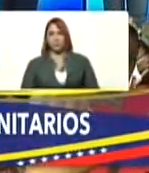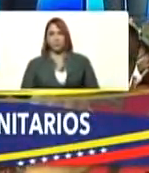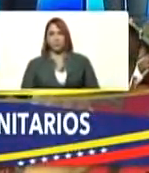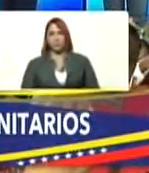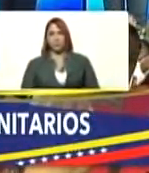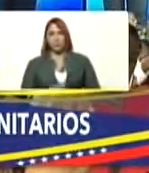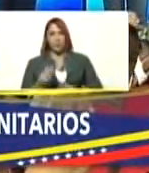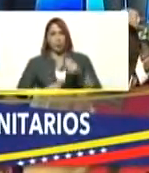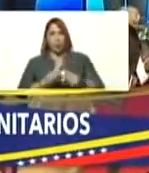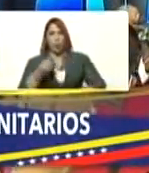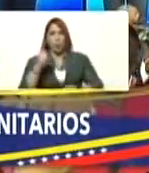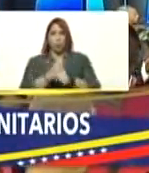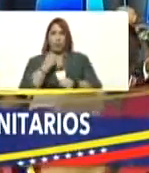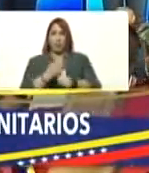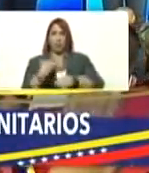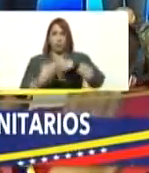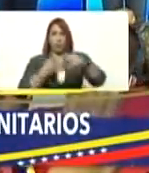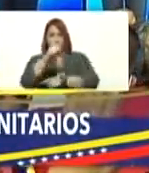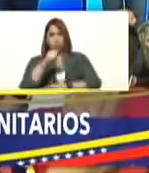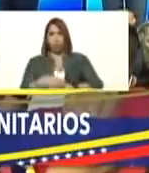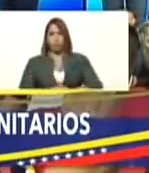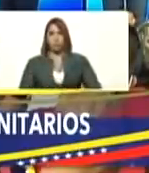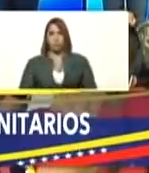como una obra de la revolución,